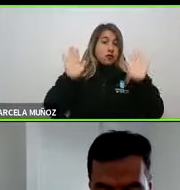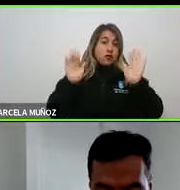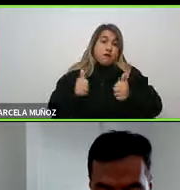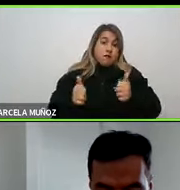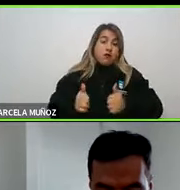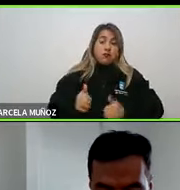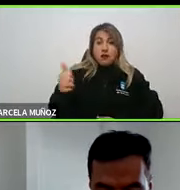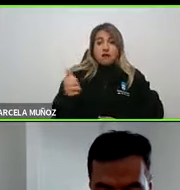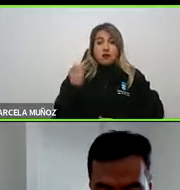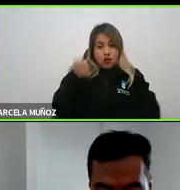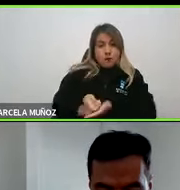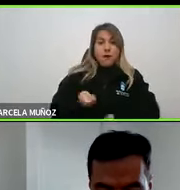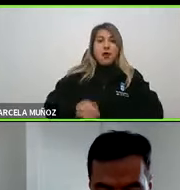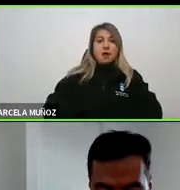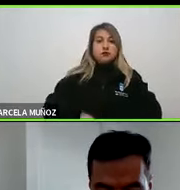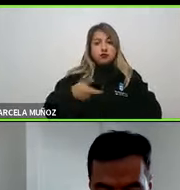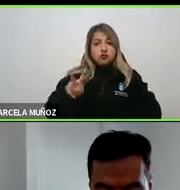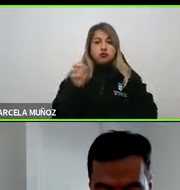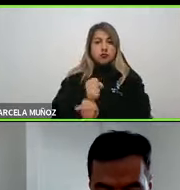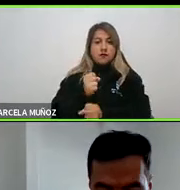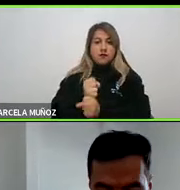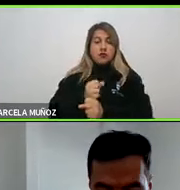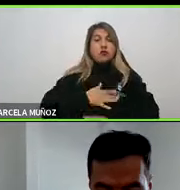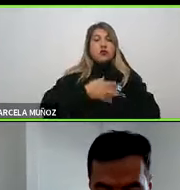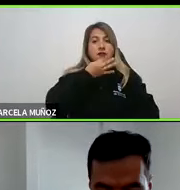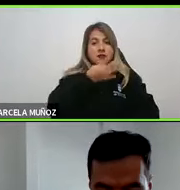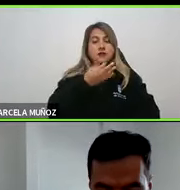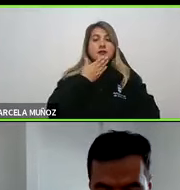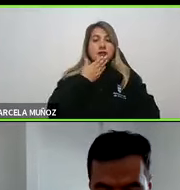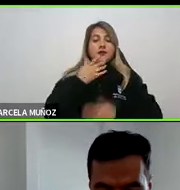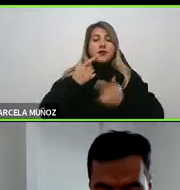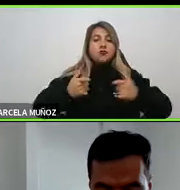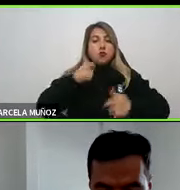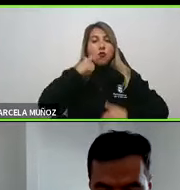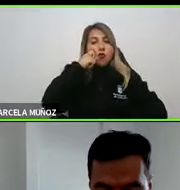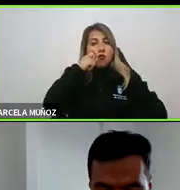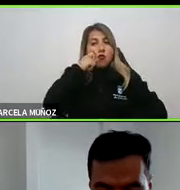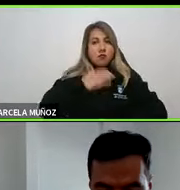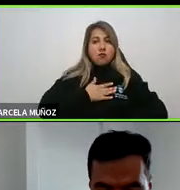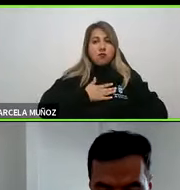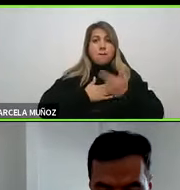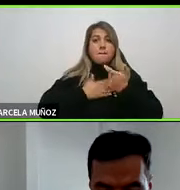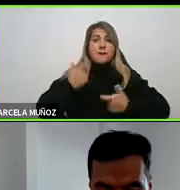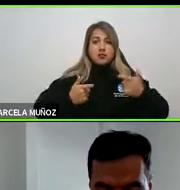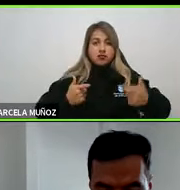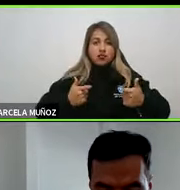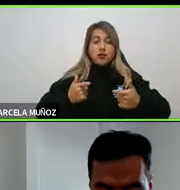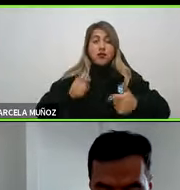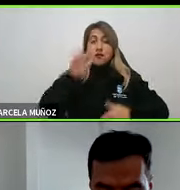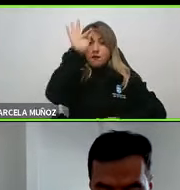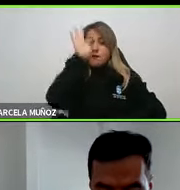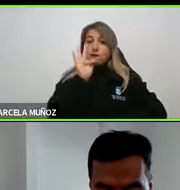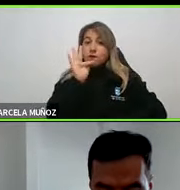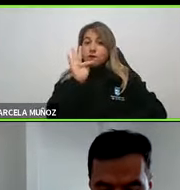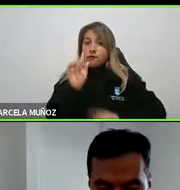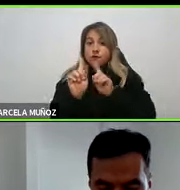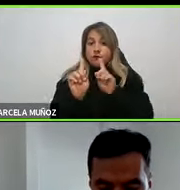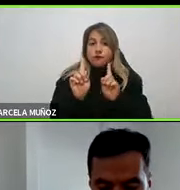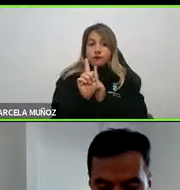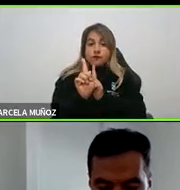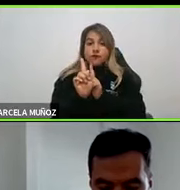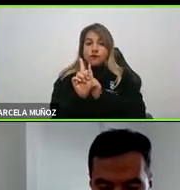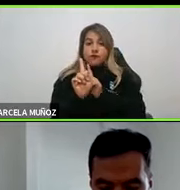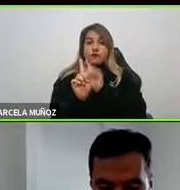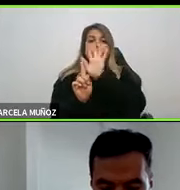Está bien si le pagan por eso. Pero yo quiero decir que también somos personas. Hay personas detrás de los funcionarios, hay personas detrás de cada persona que trabaja